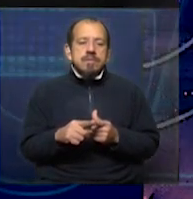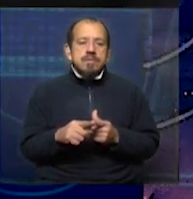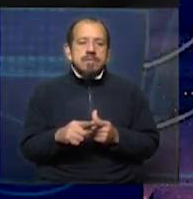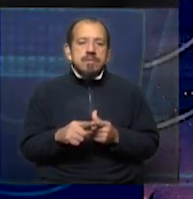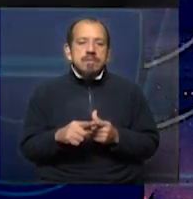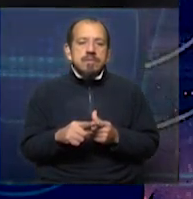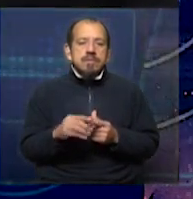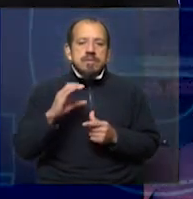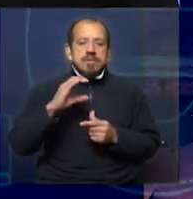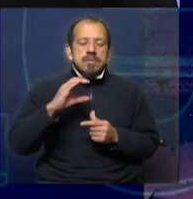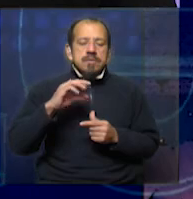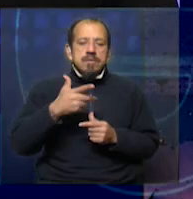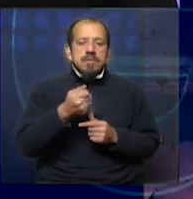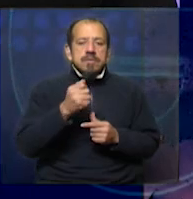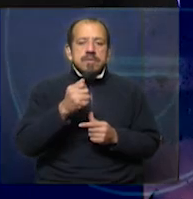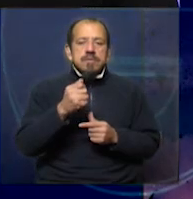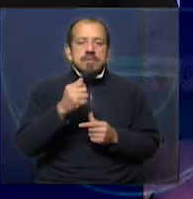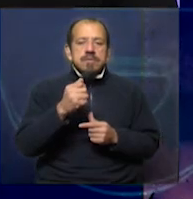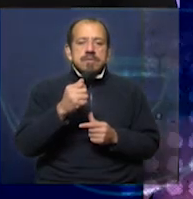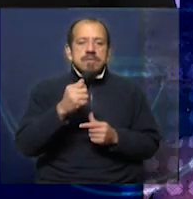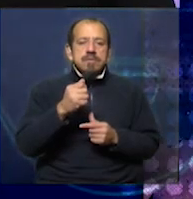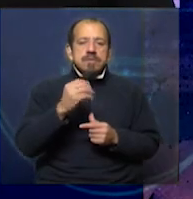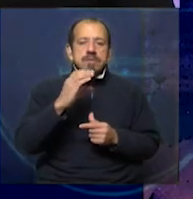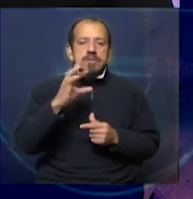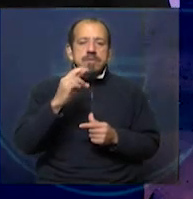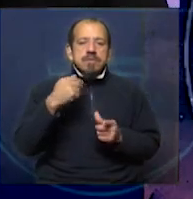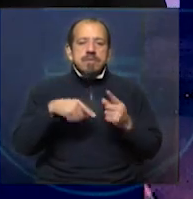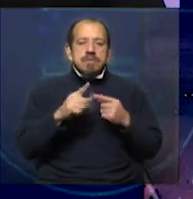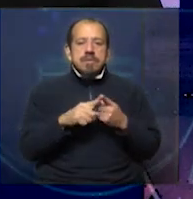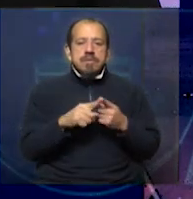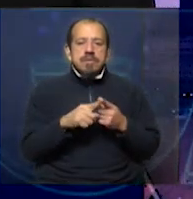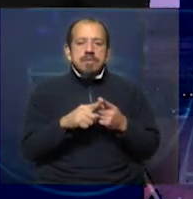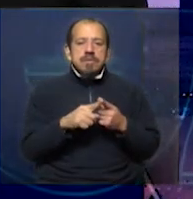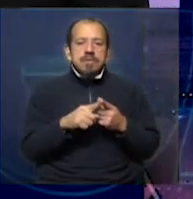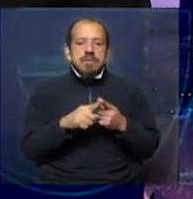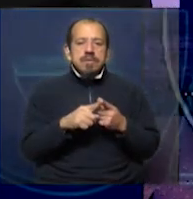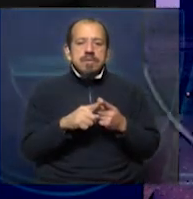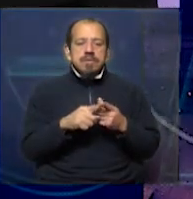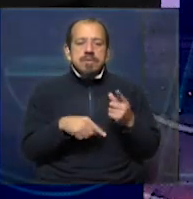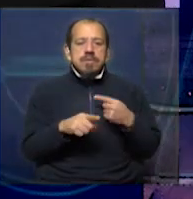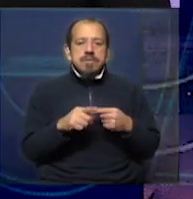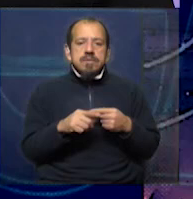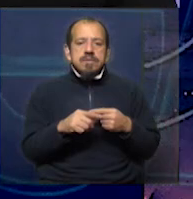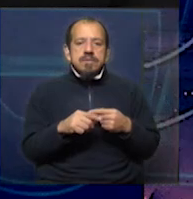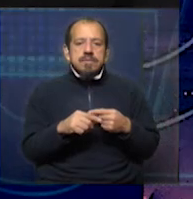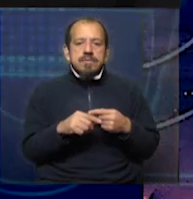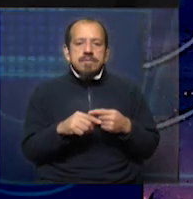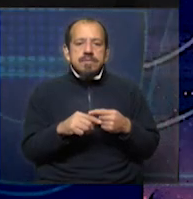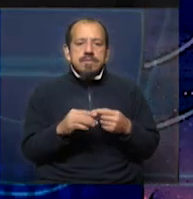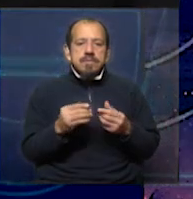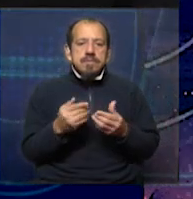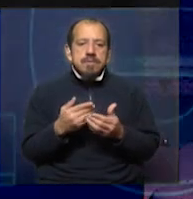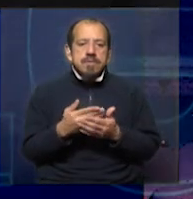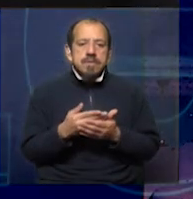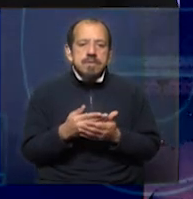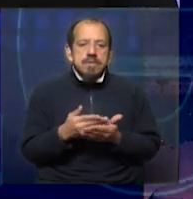Chakra, una aproximación como a ese campo suburbano, ¿no? De donde